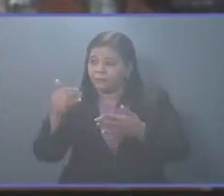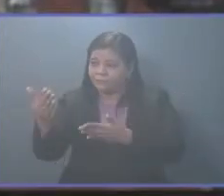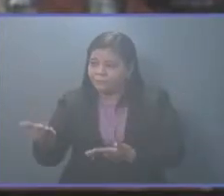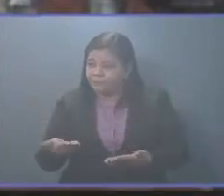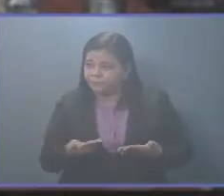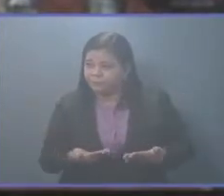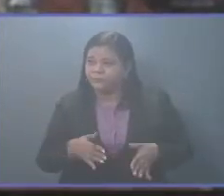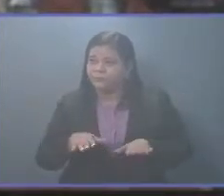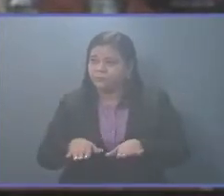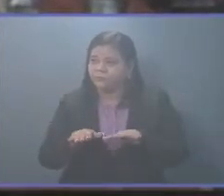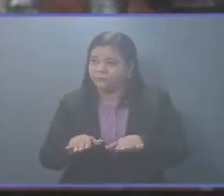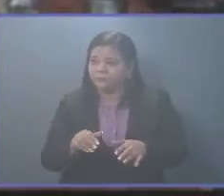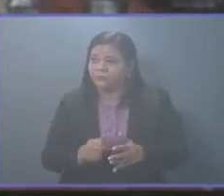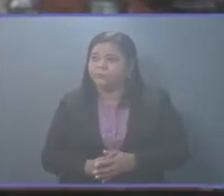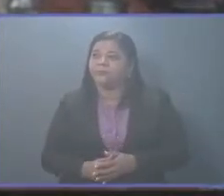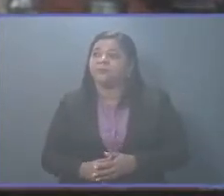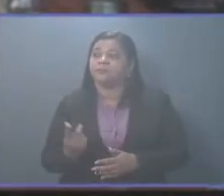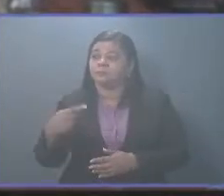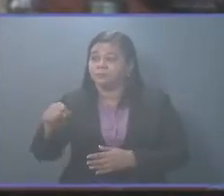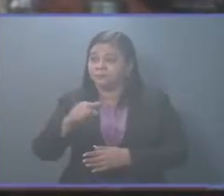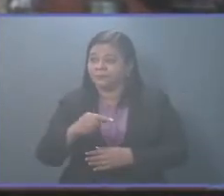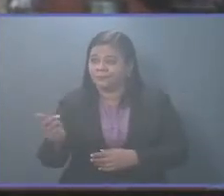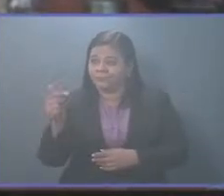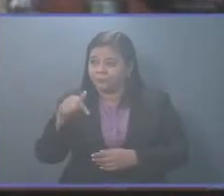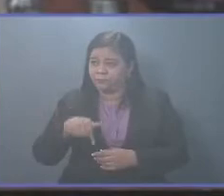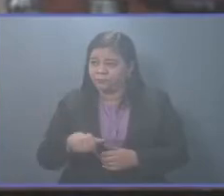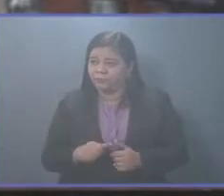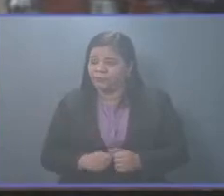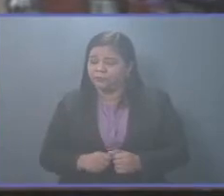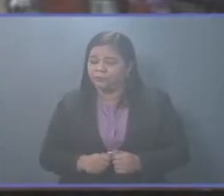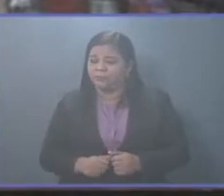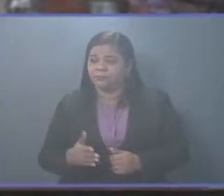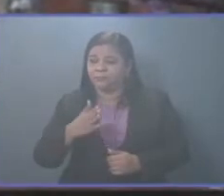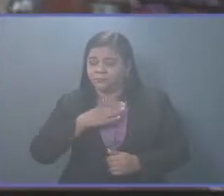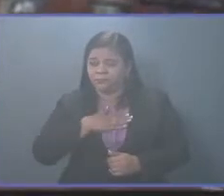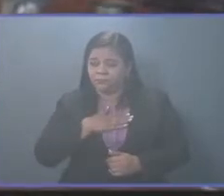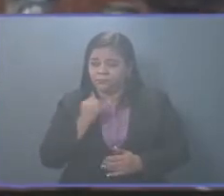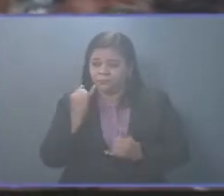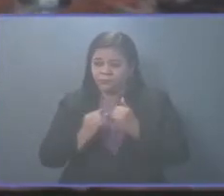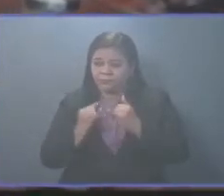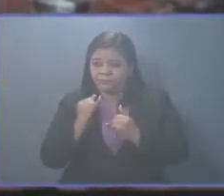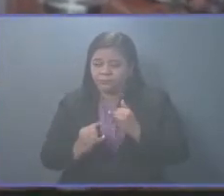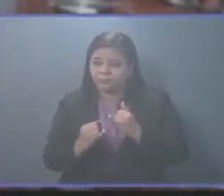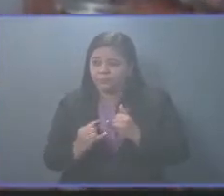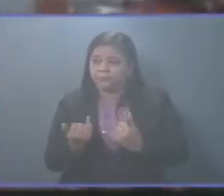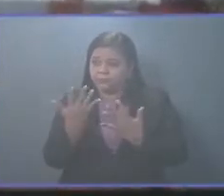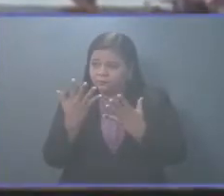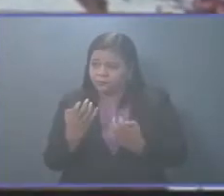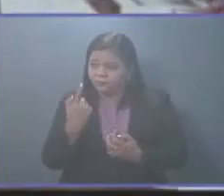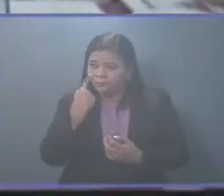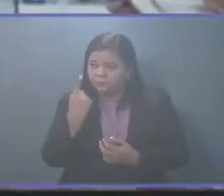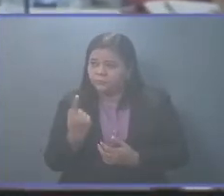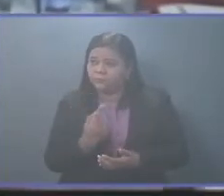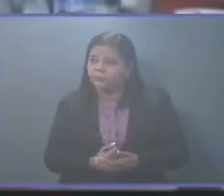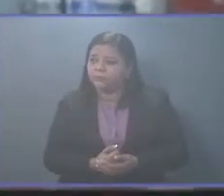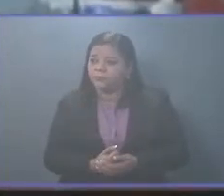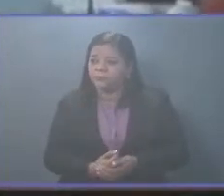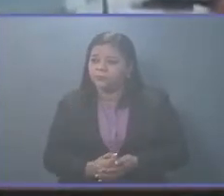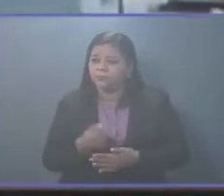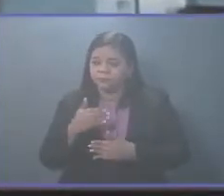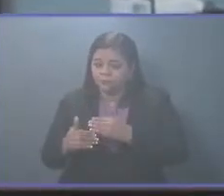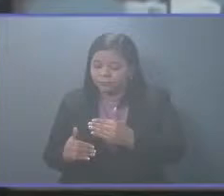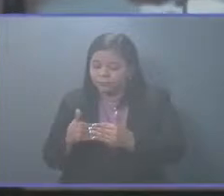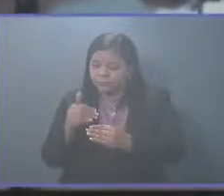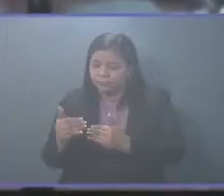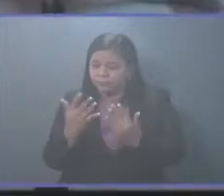Bienvenidos y gracias por estar aquí. Me quedo con esto último que acabo de escuchar, porque